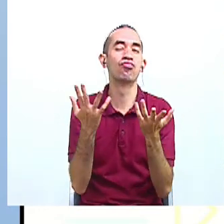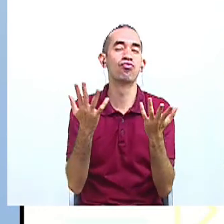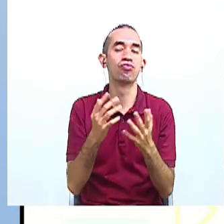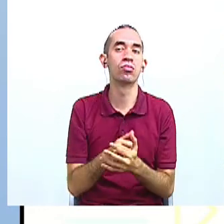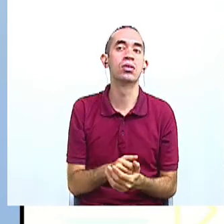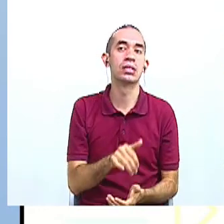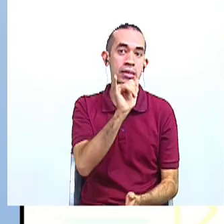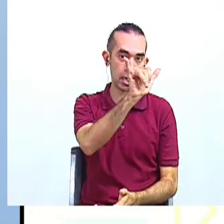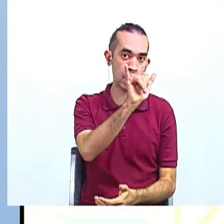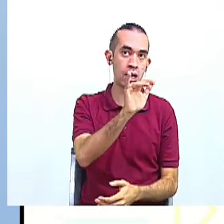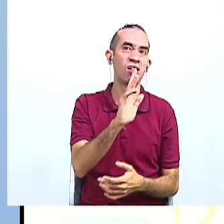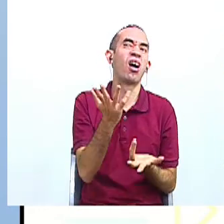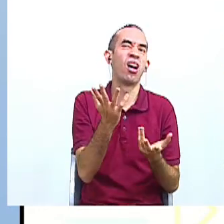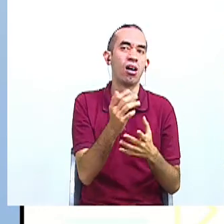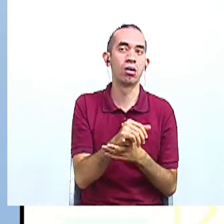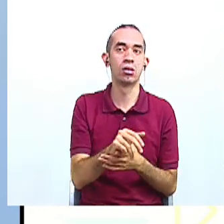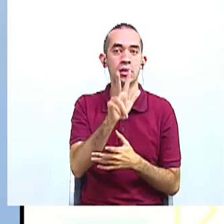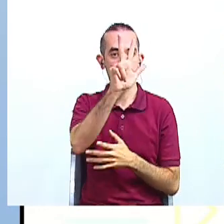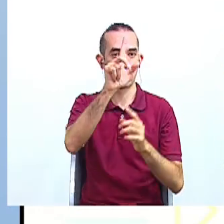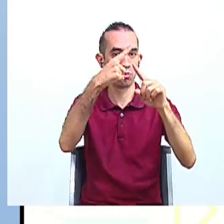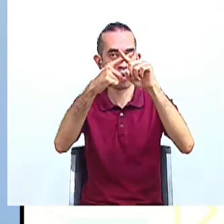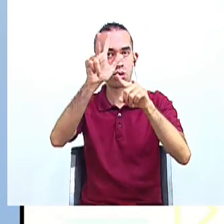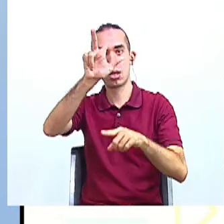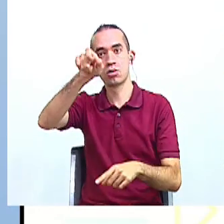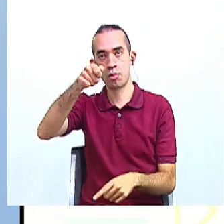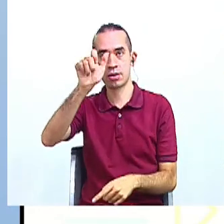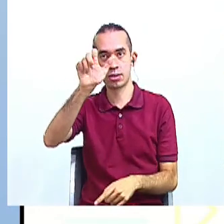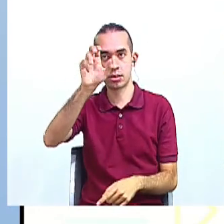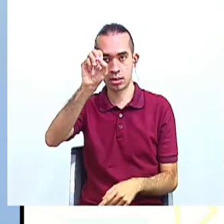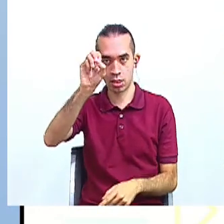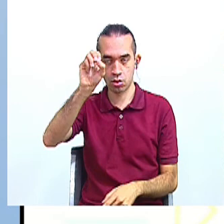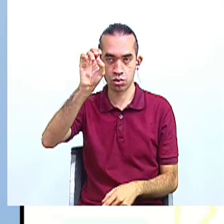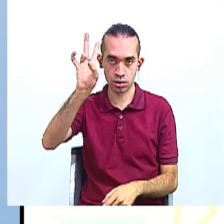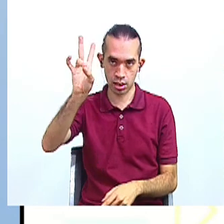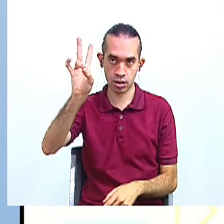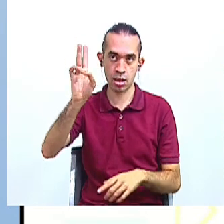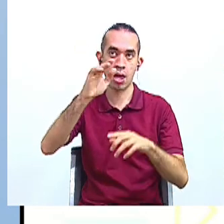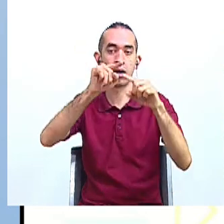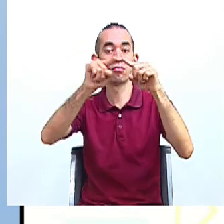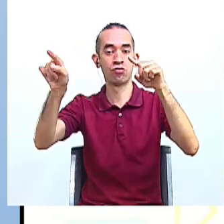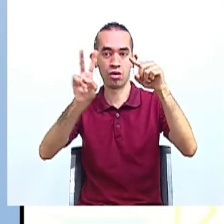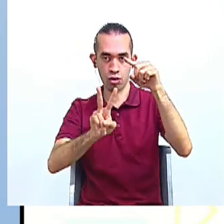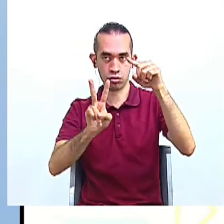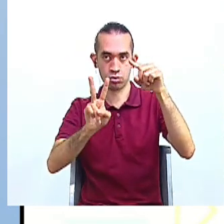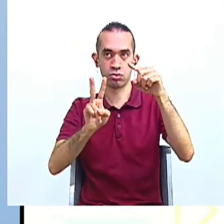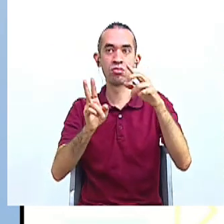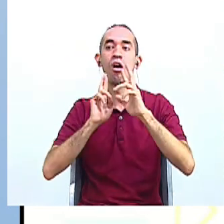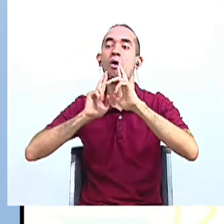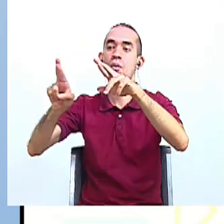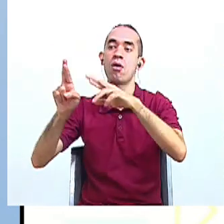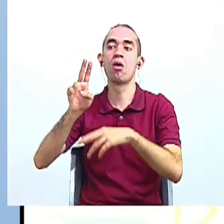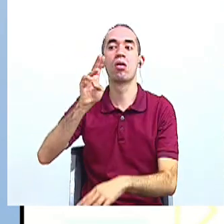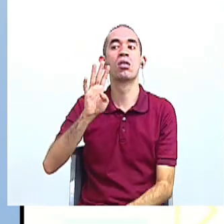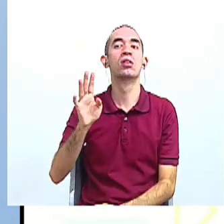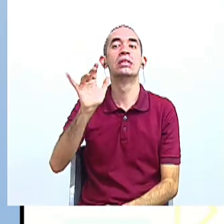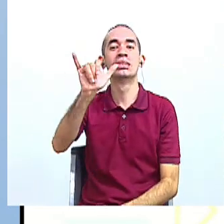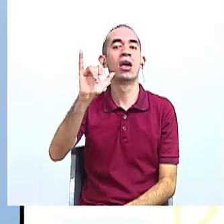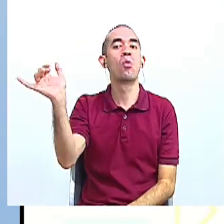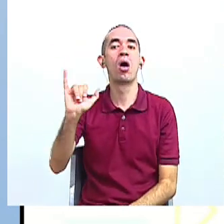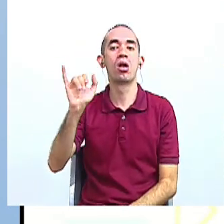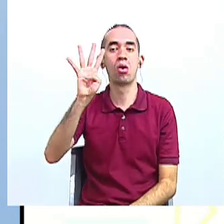que Y es igual a 3 por 3,07 dividido entre 2 y el resultado final es que Y